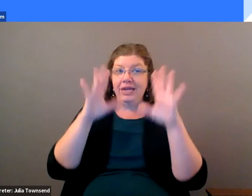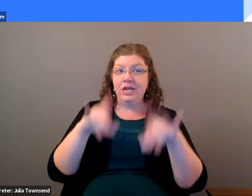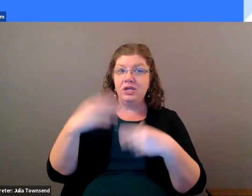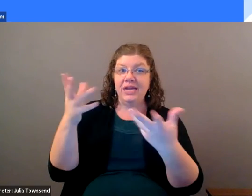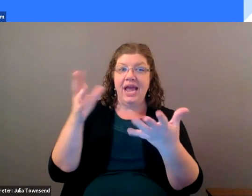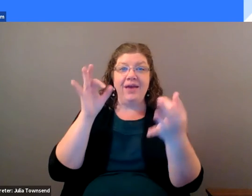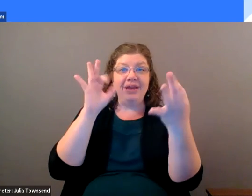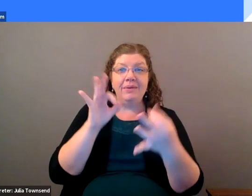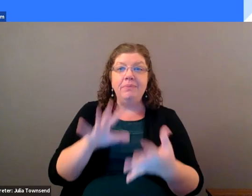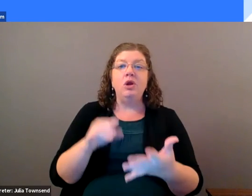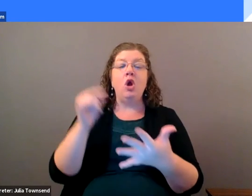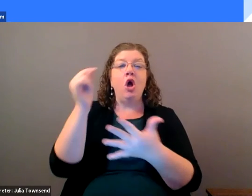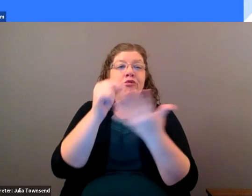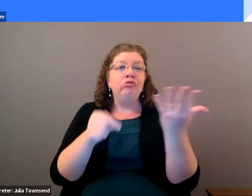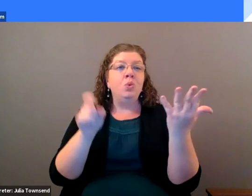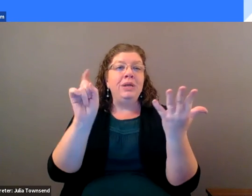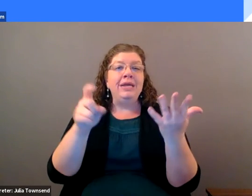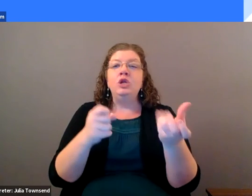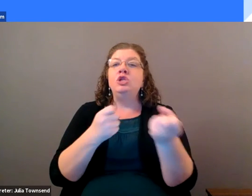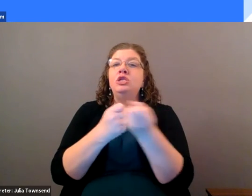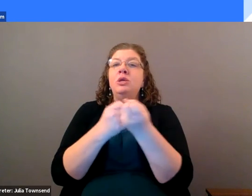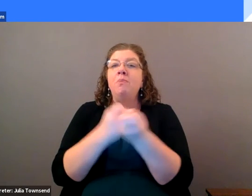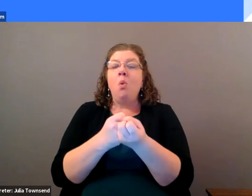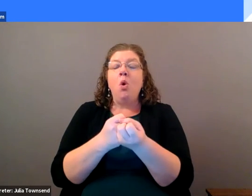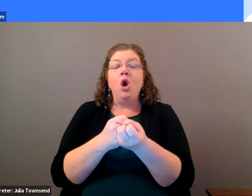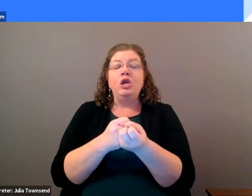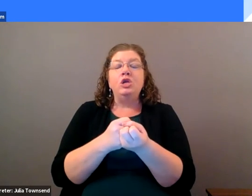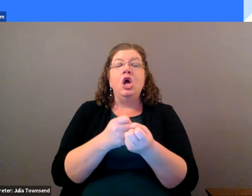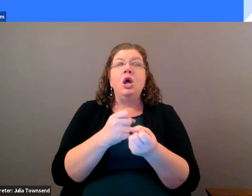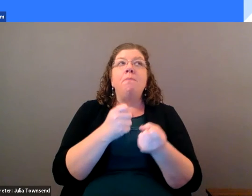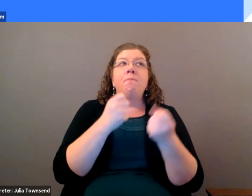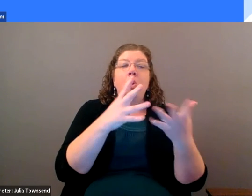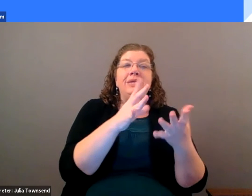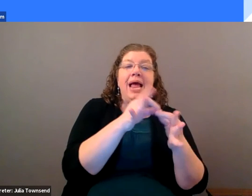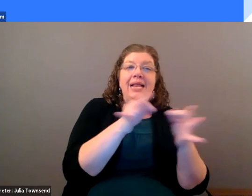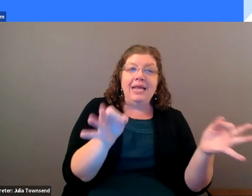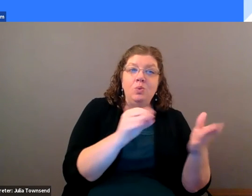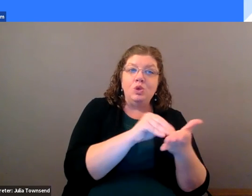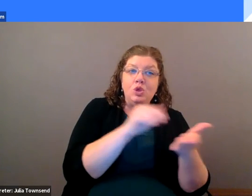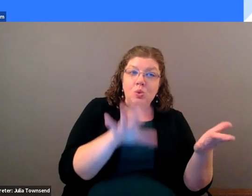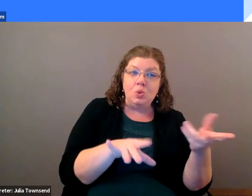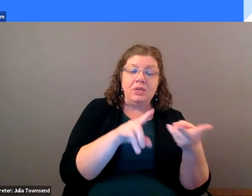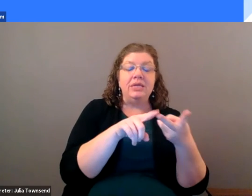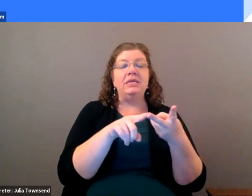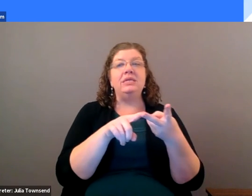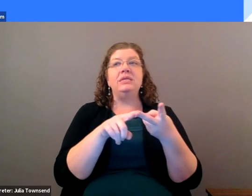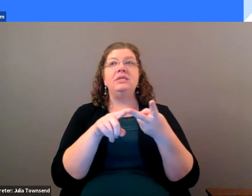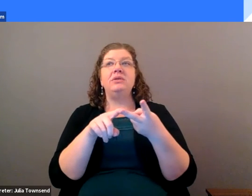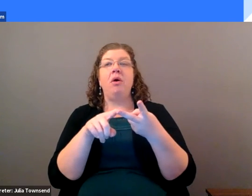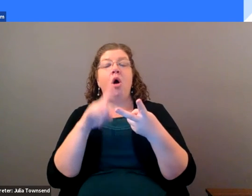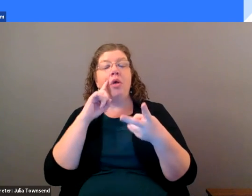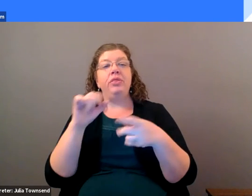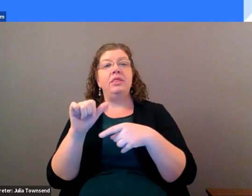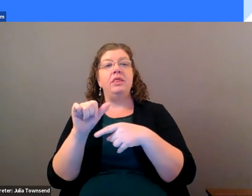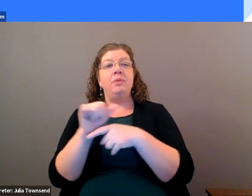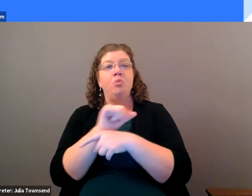que nuestros maestros pudieron dar comentarios sobre lo que era necesario para los